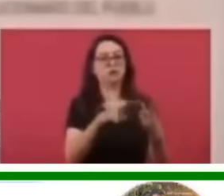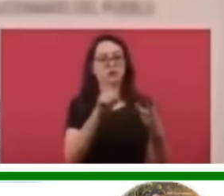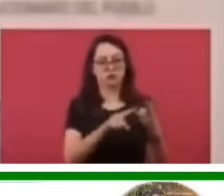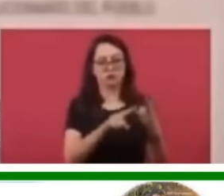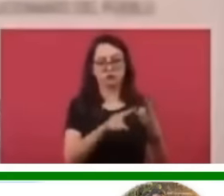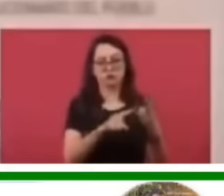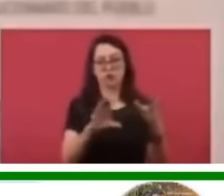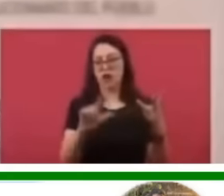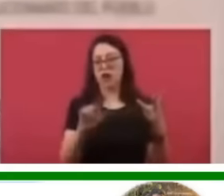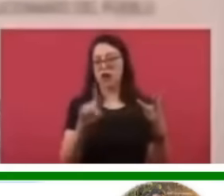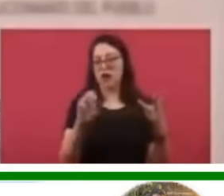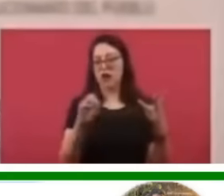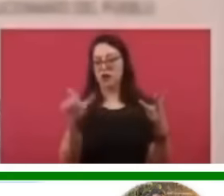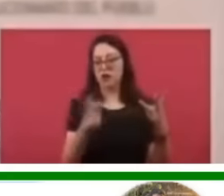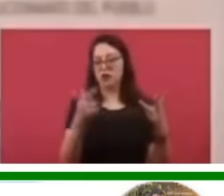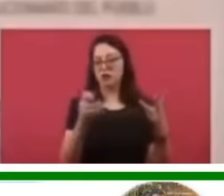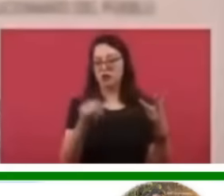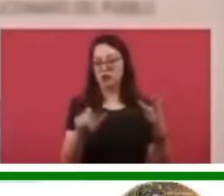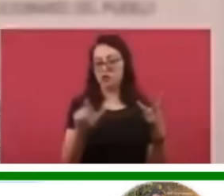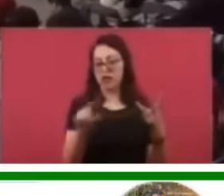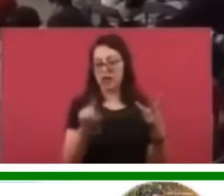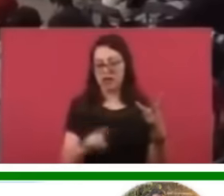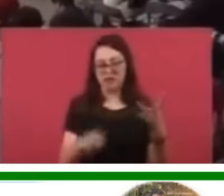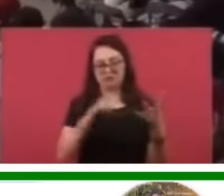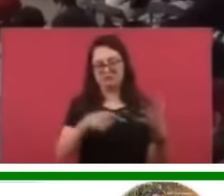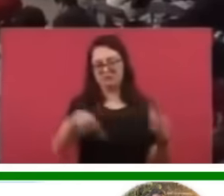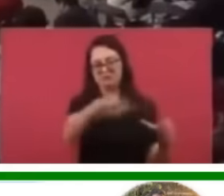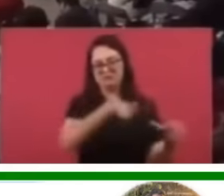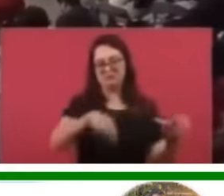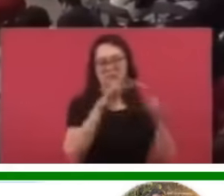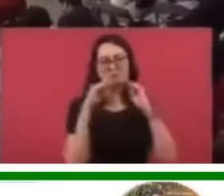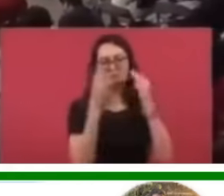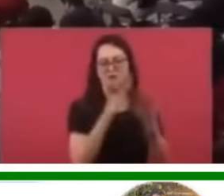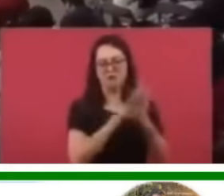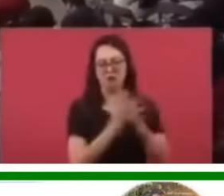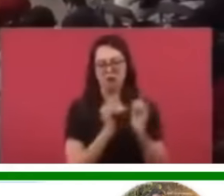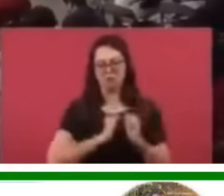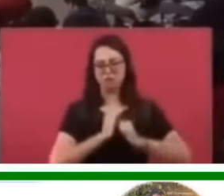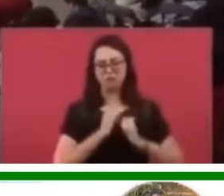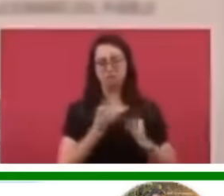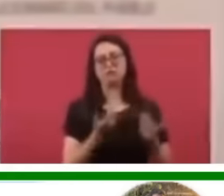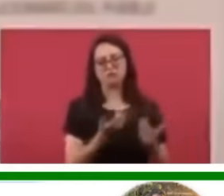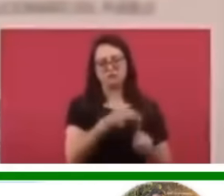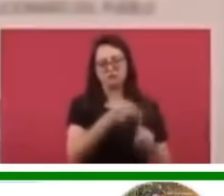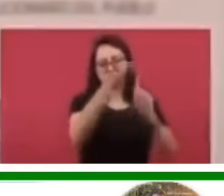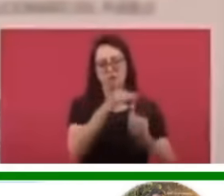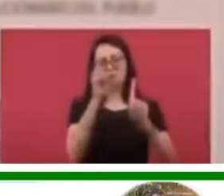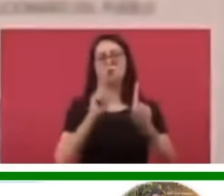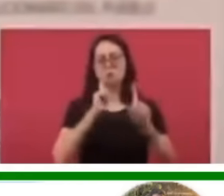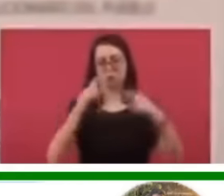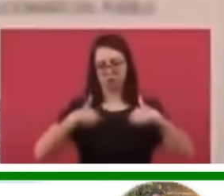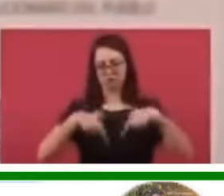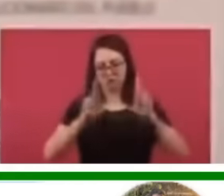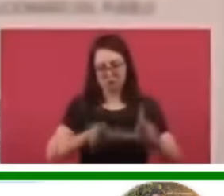es la candidata de Claudio X González y de otros traficantes de influencia. Es la candidata de